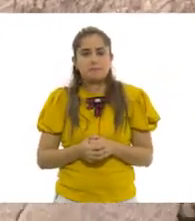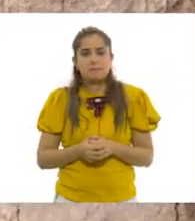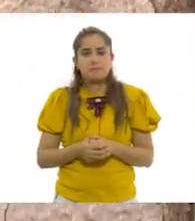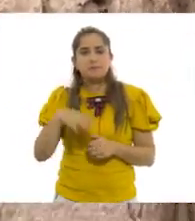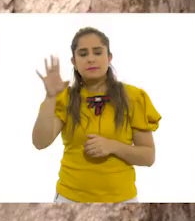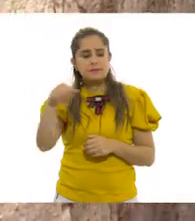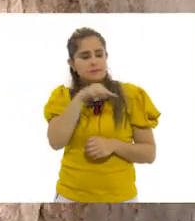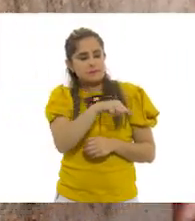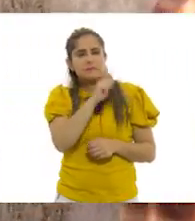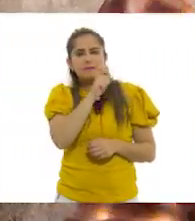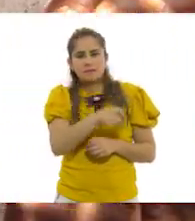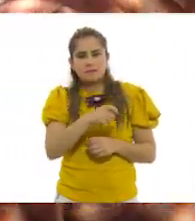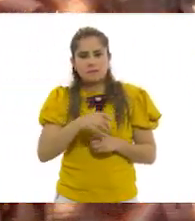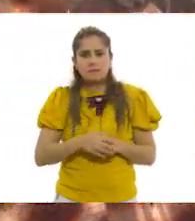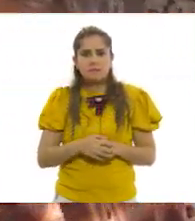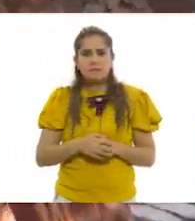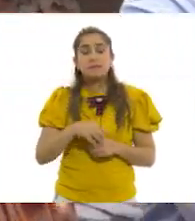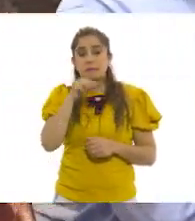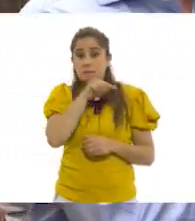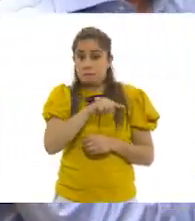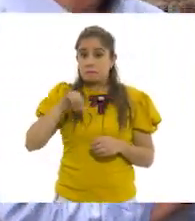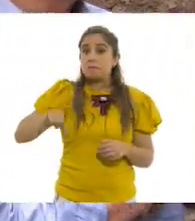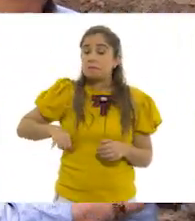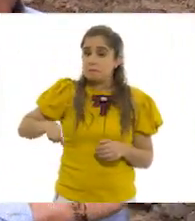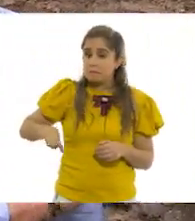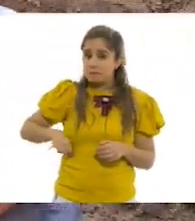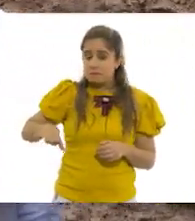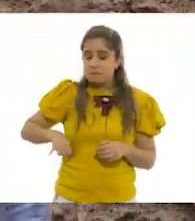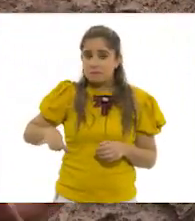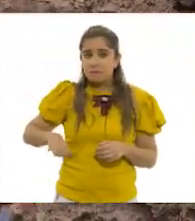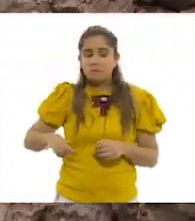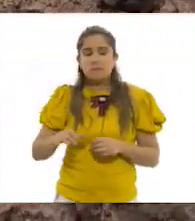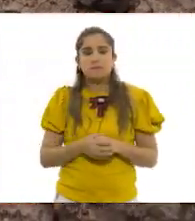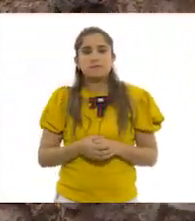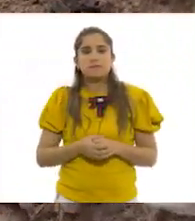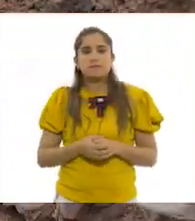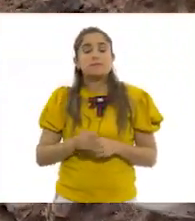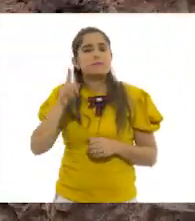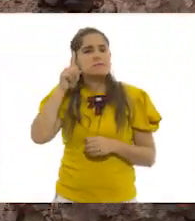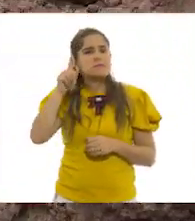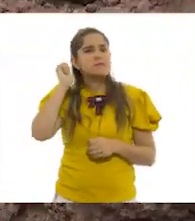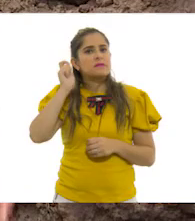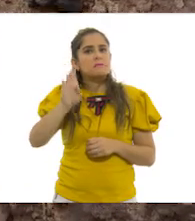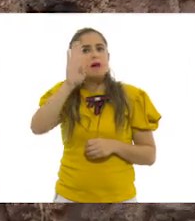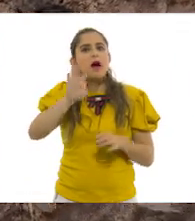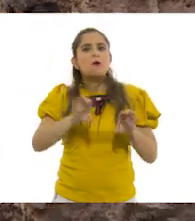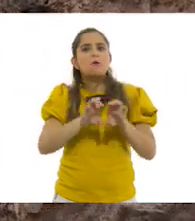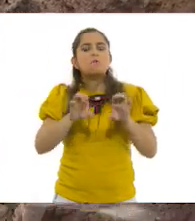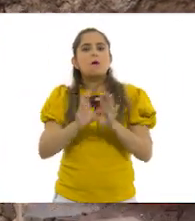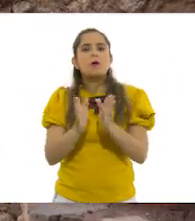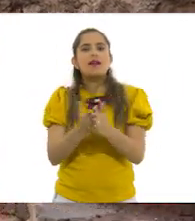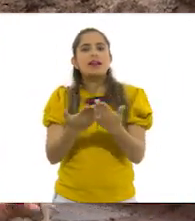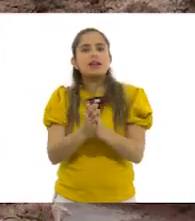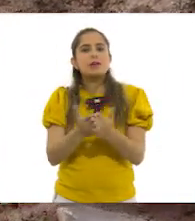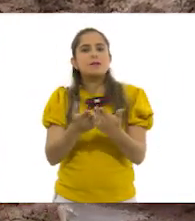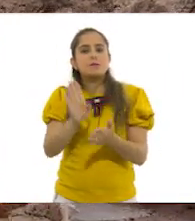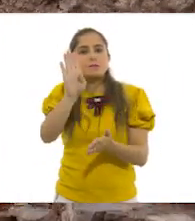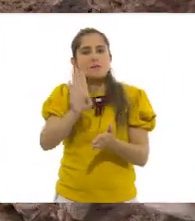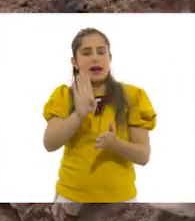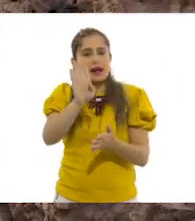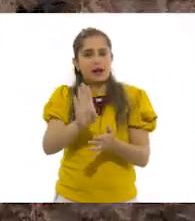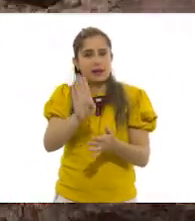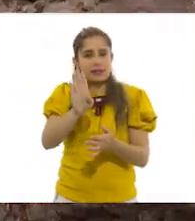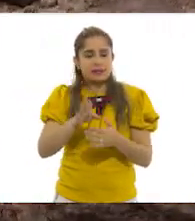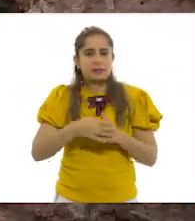lado qué tenemos? Aquí es algo bastante interesante, porque esto es como un libro futuro, ¿no? Aquí tenemos toda la estratigrafía que